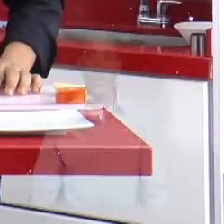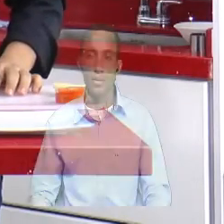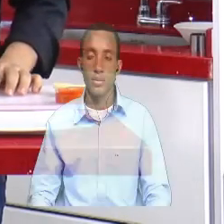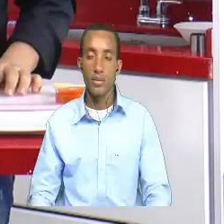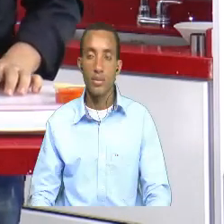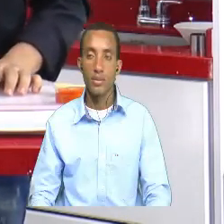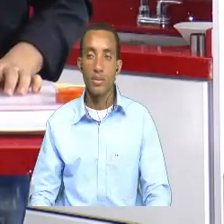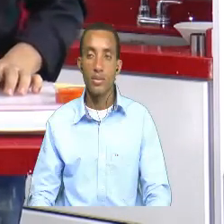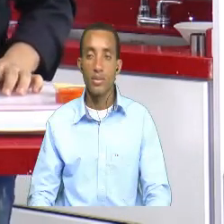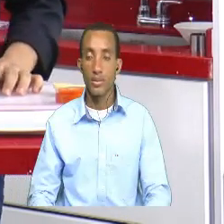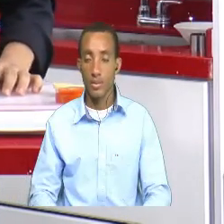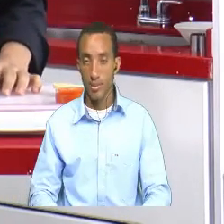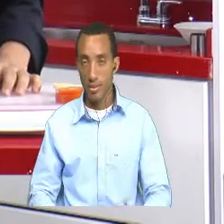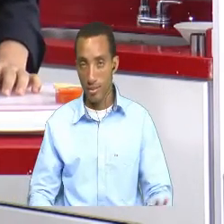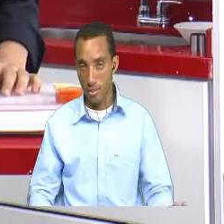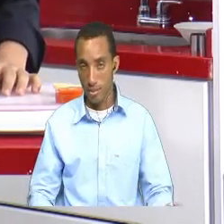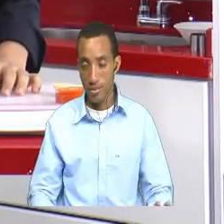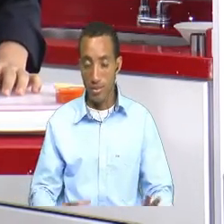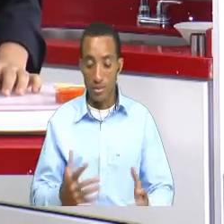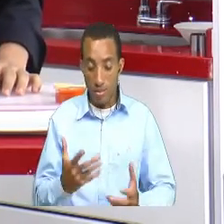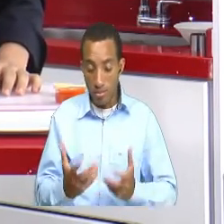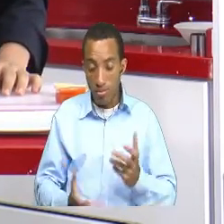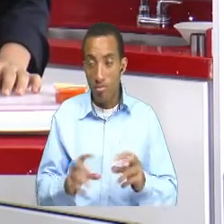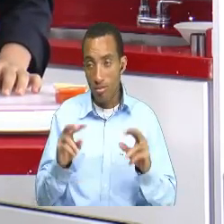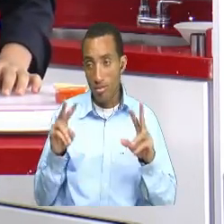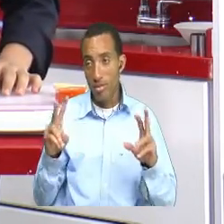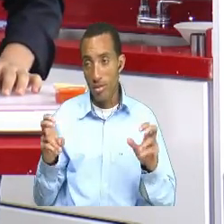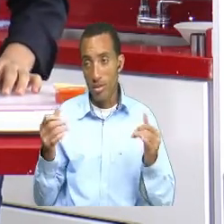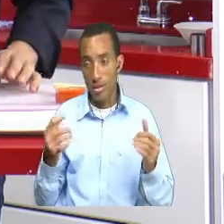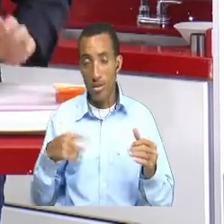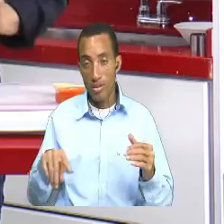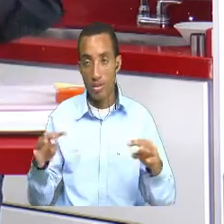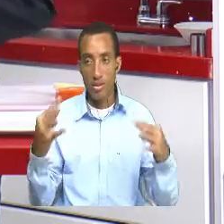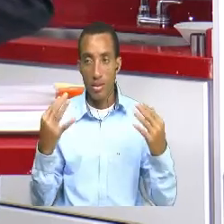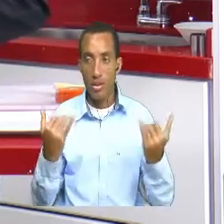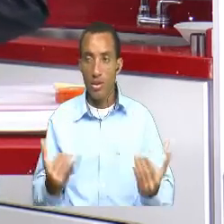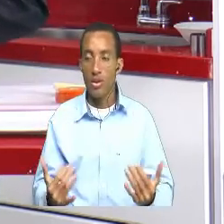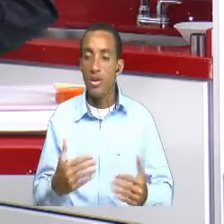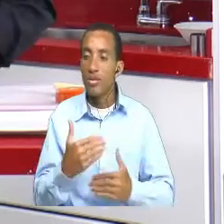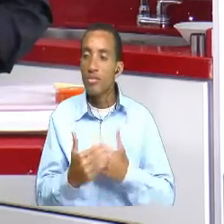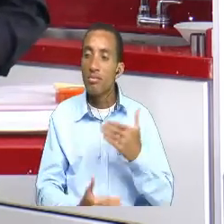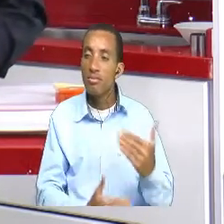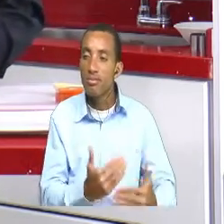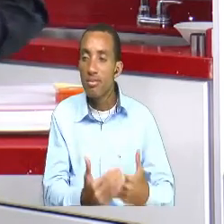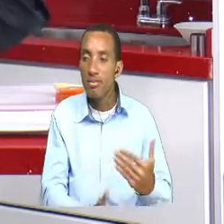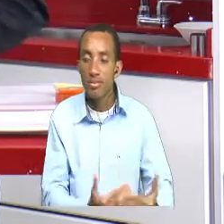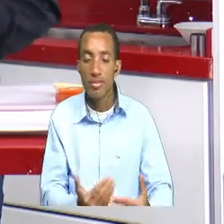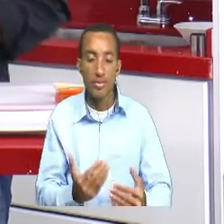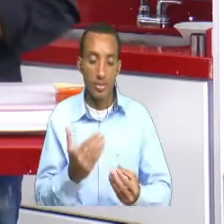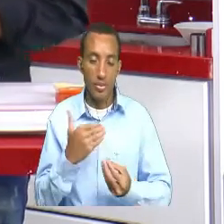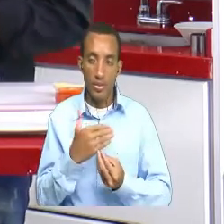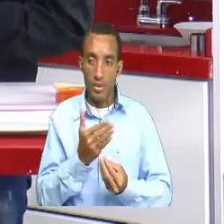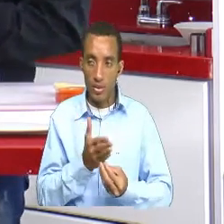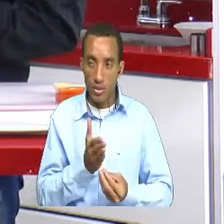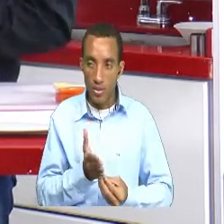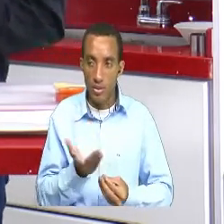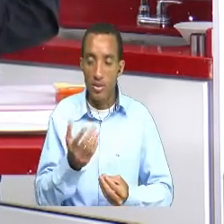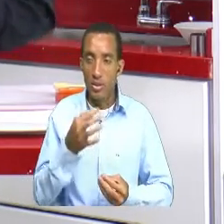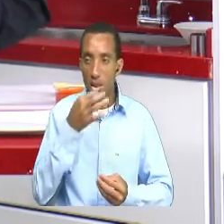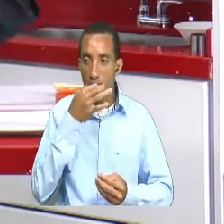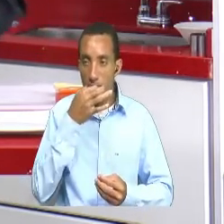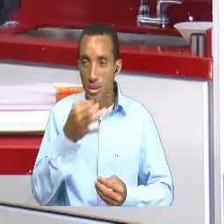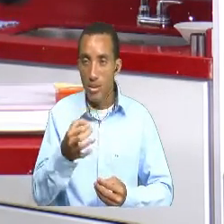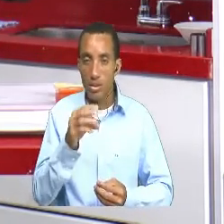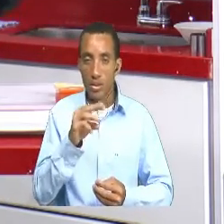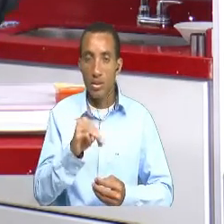a pedir de boca queridos televidentes y bueno ahora sí vamos con el proceso del tomate y el proceso del piso como son